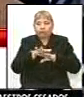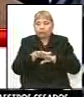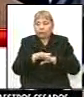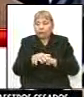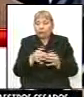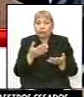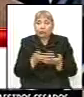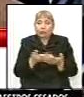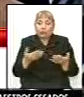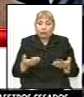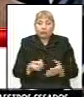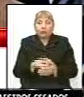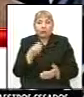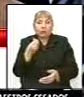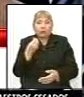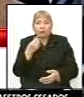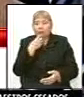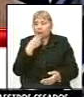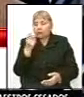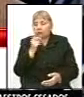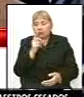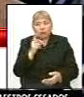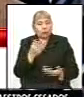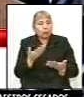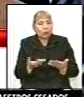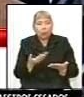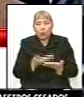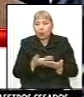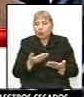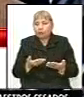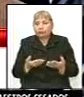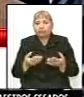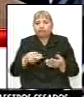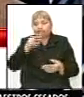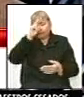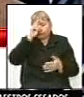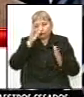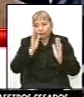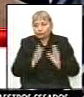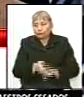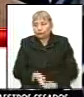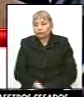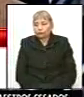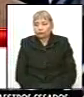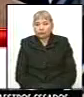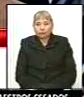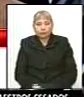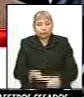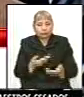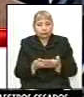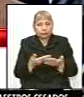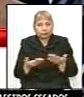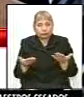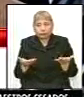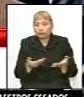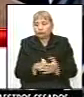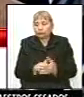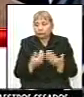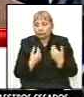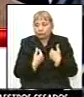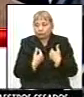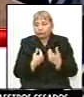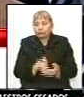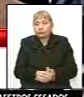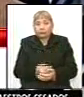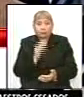de vulnerabilidad porque no hay conciencia peruana sobre los derechos que estos compatriotas tienen. Entonces, presidente,